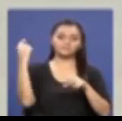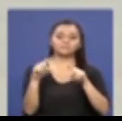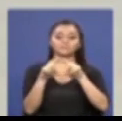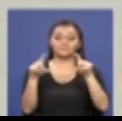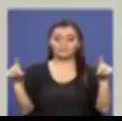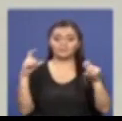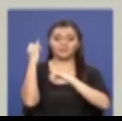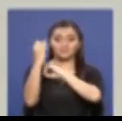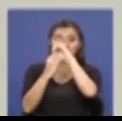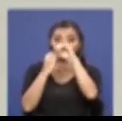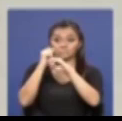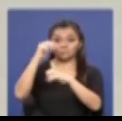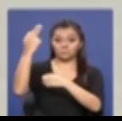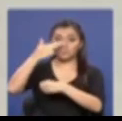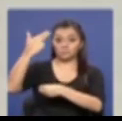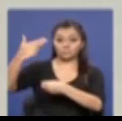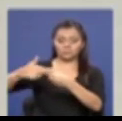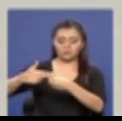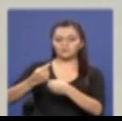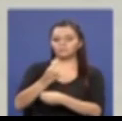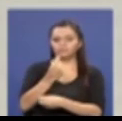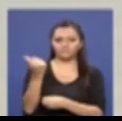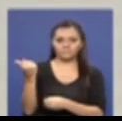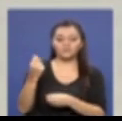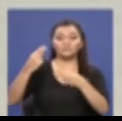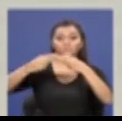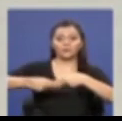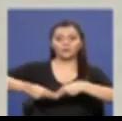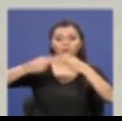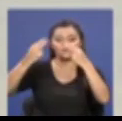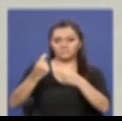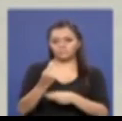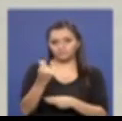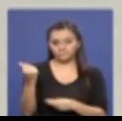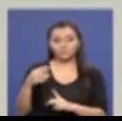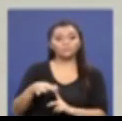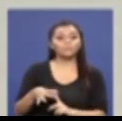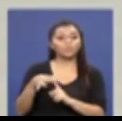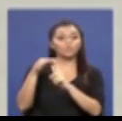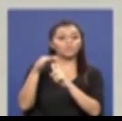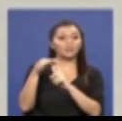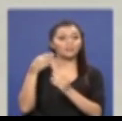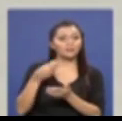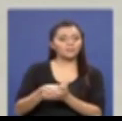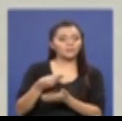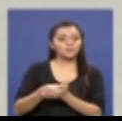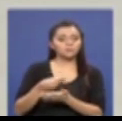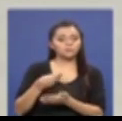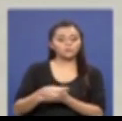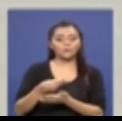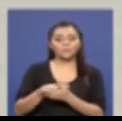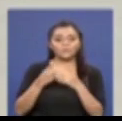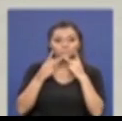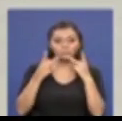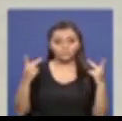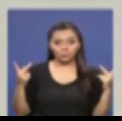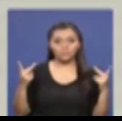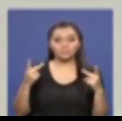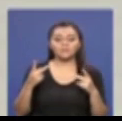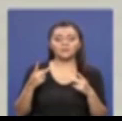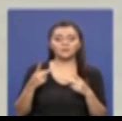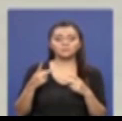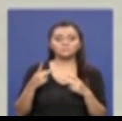extranjera, obligación de nacionalización de mercancías en frontera, prioridad en la inversión y compra pública, declaración de